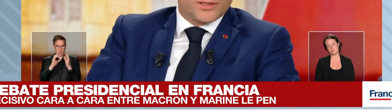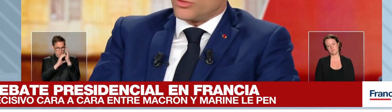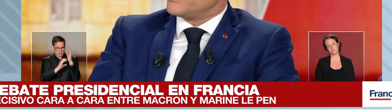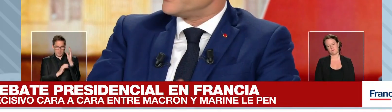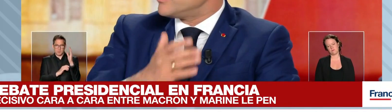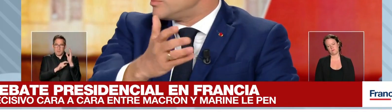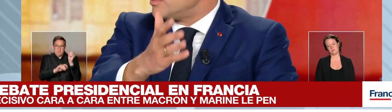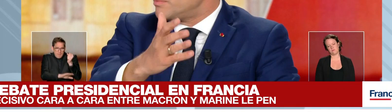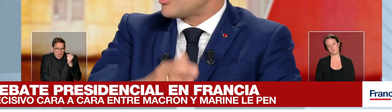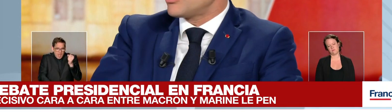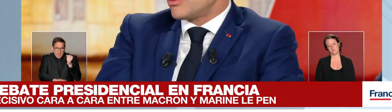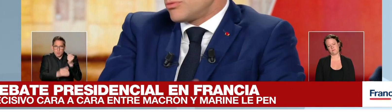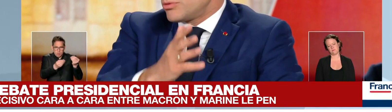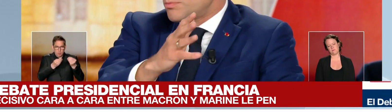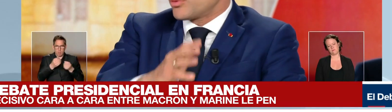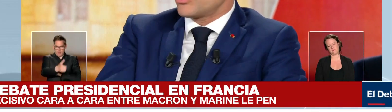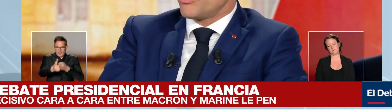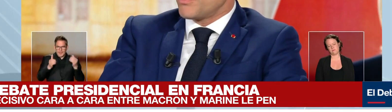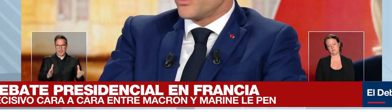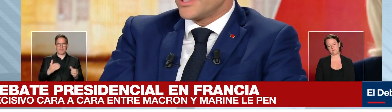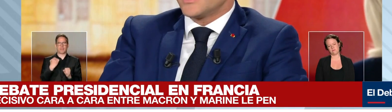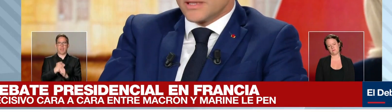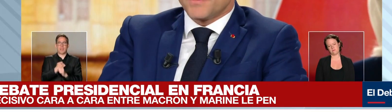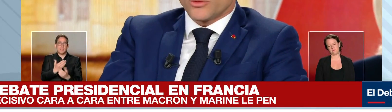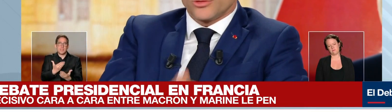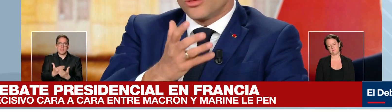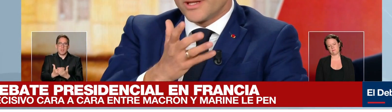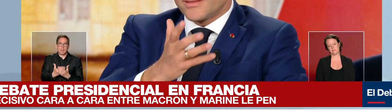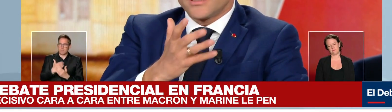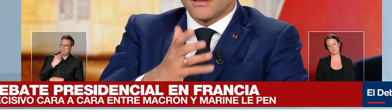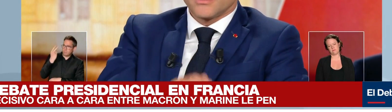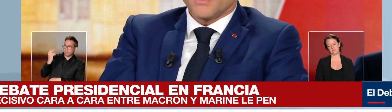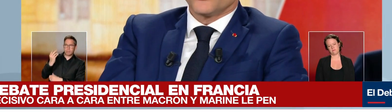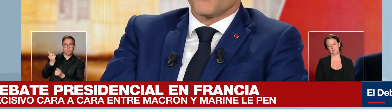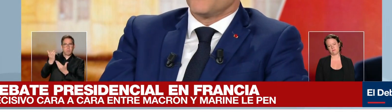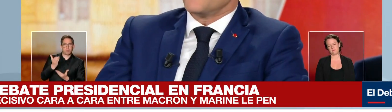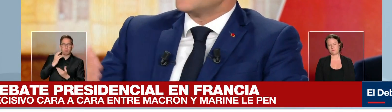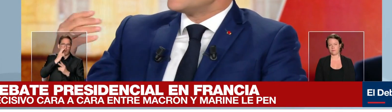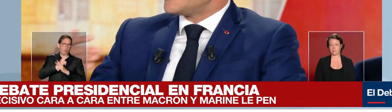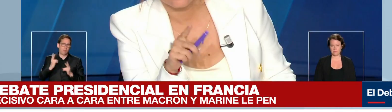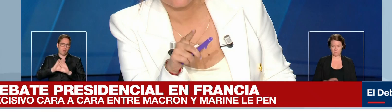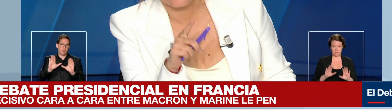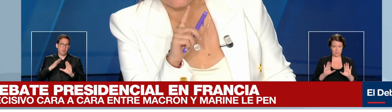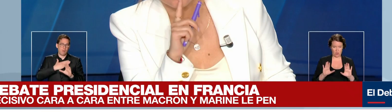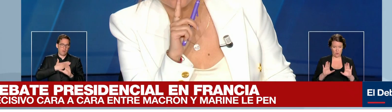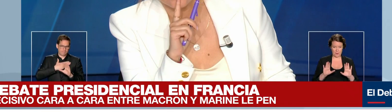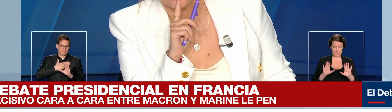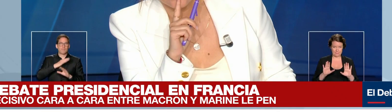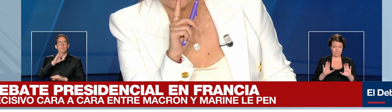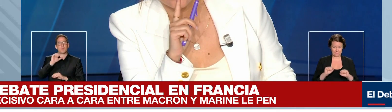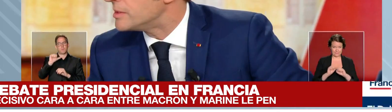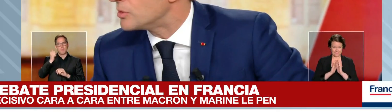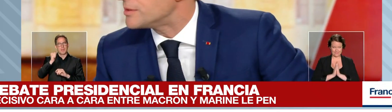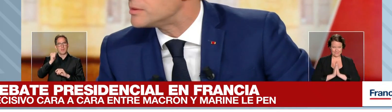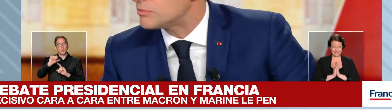es el marco mismo de la elección. Porque creo que lo que usted está proponiendo no es constitucional, lo que a mis ojos es un problema. Lo segundo